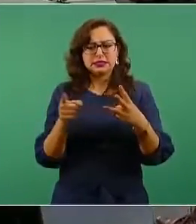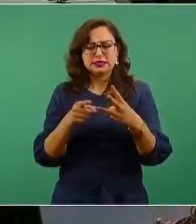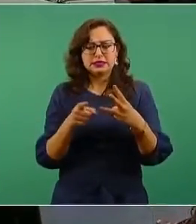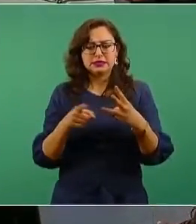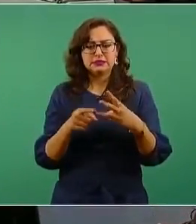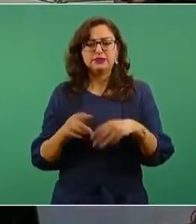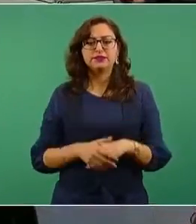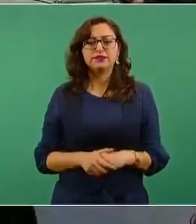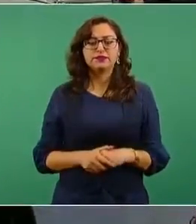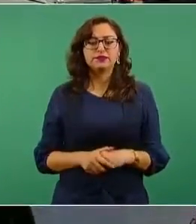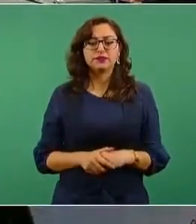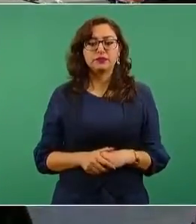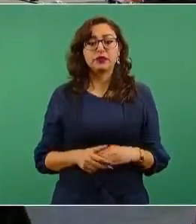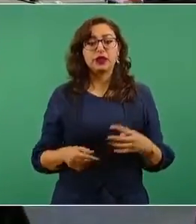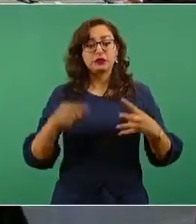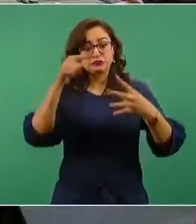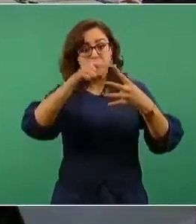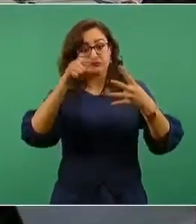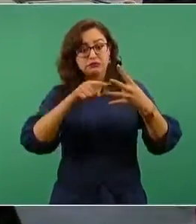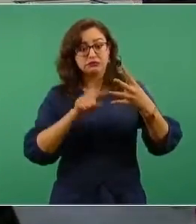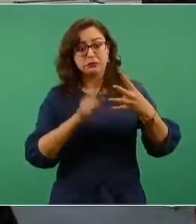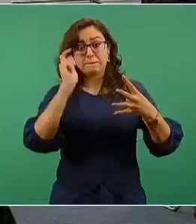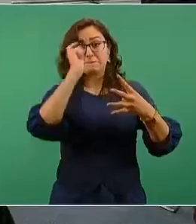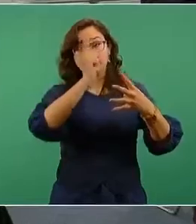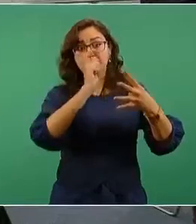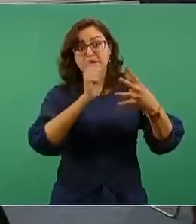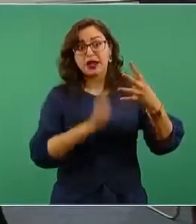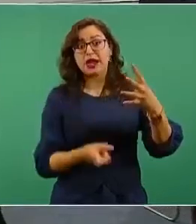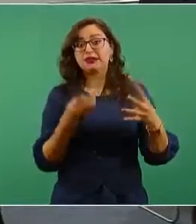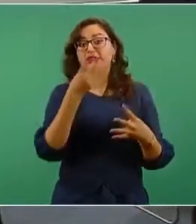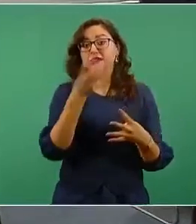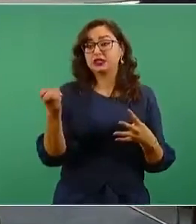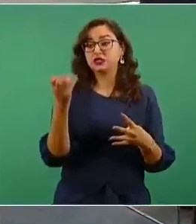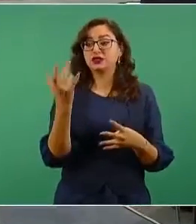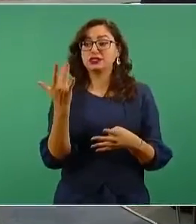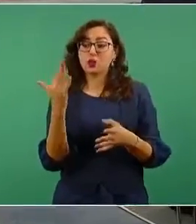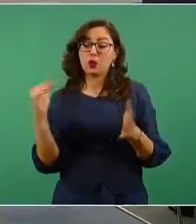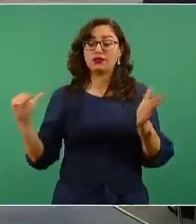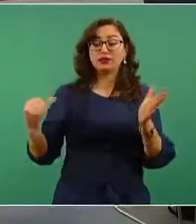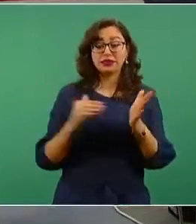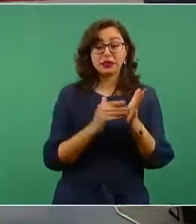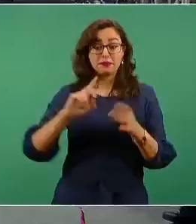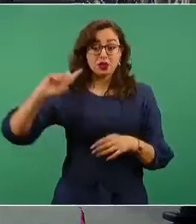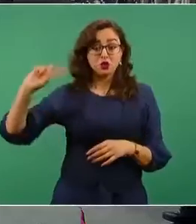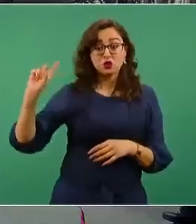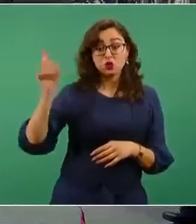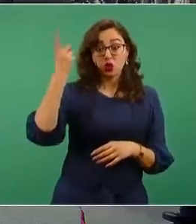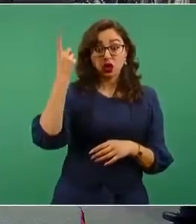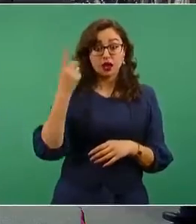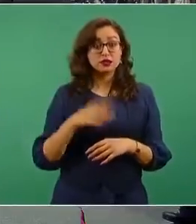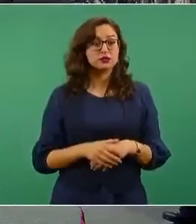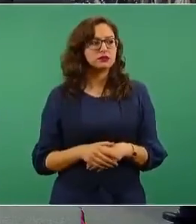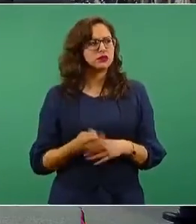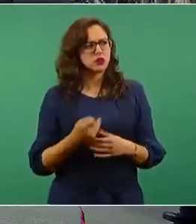$350,000 por cada una de ellas. ¿Fue por motivos entonces de austeridad?